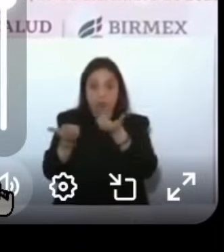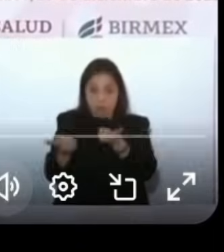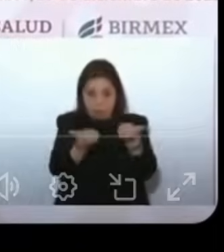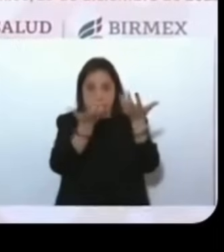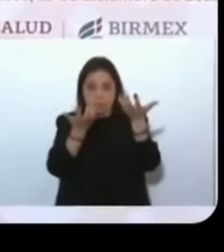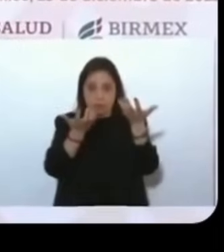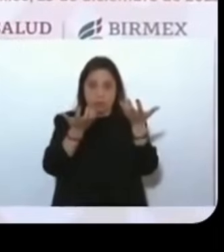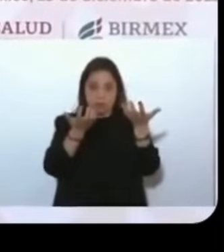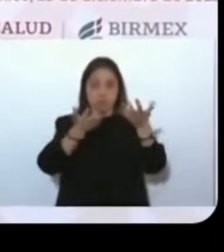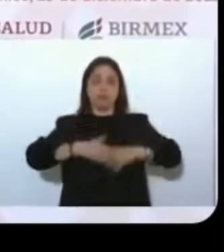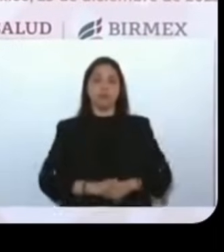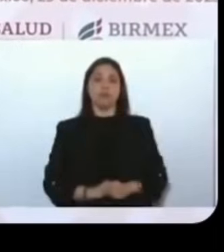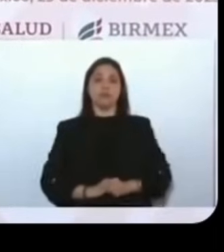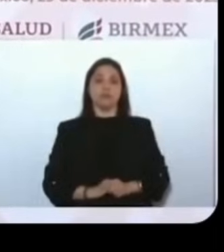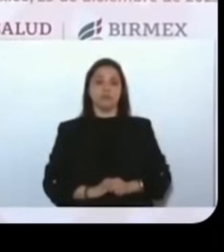Como